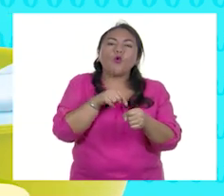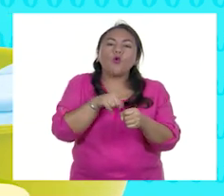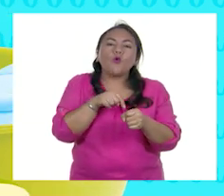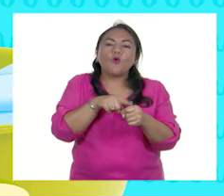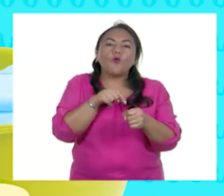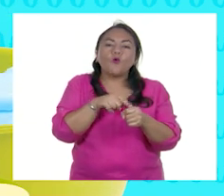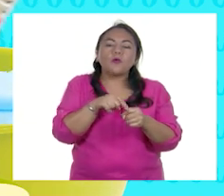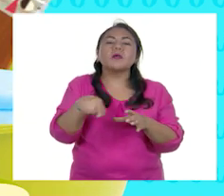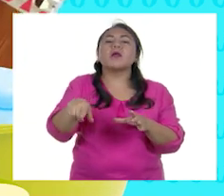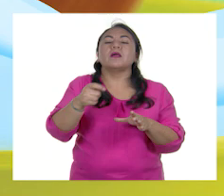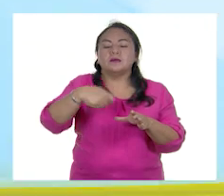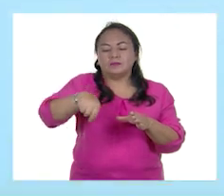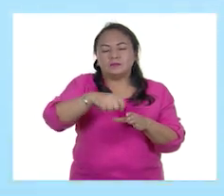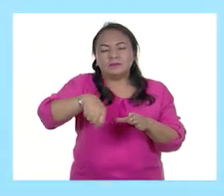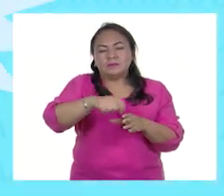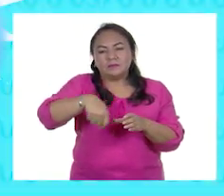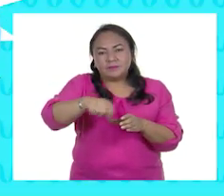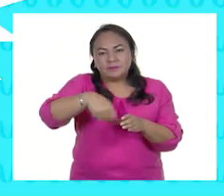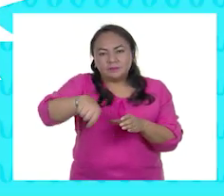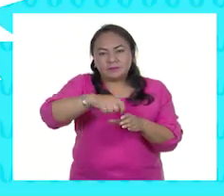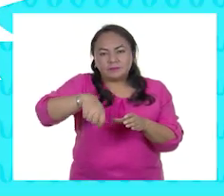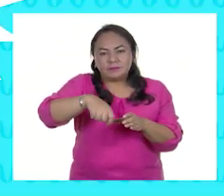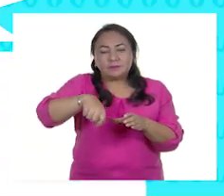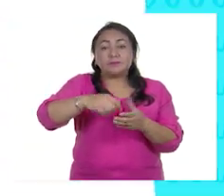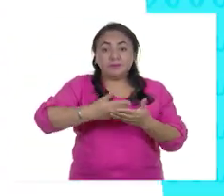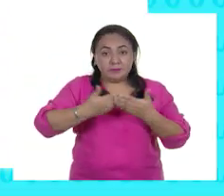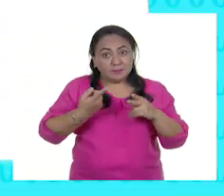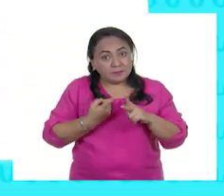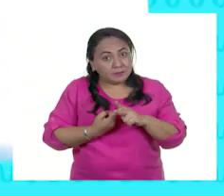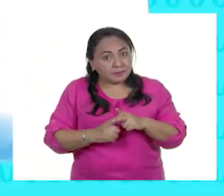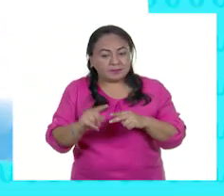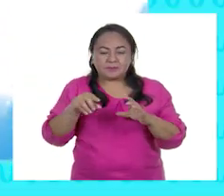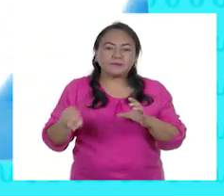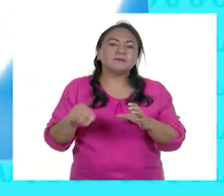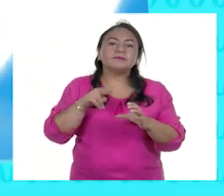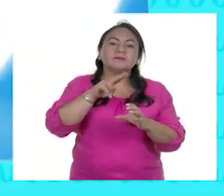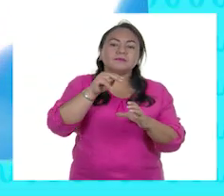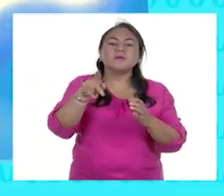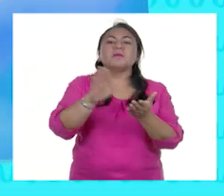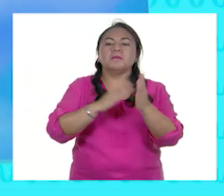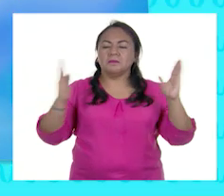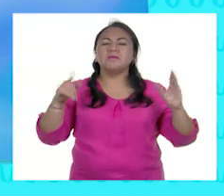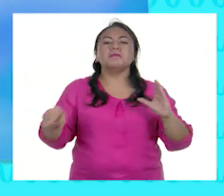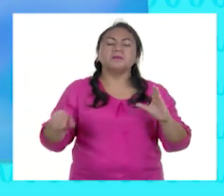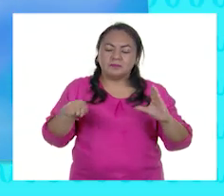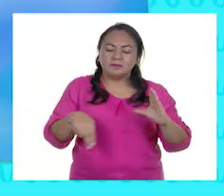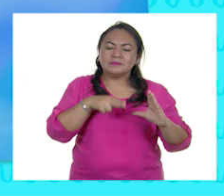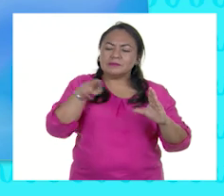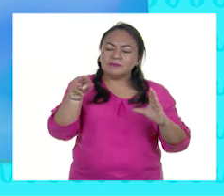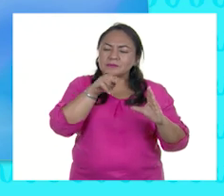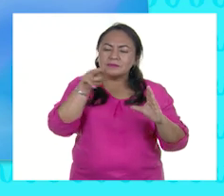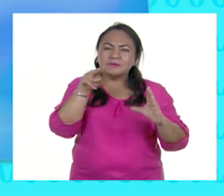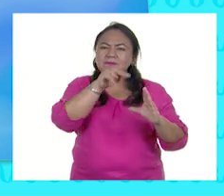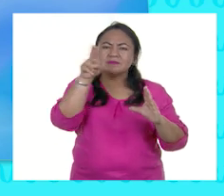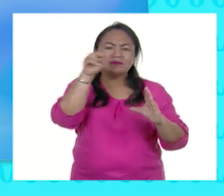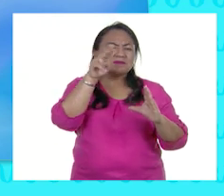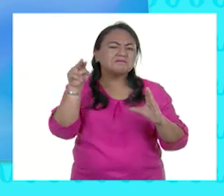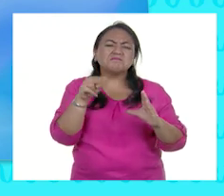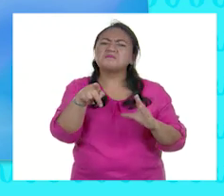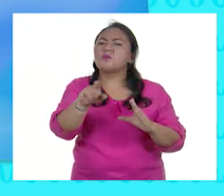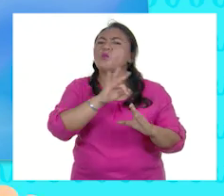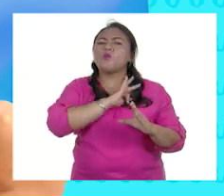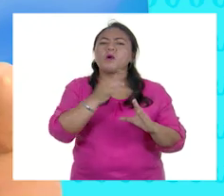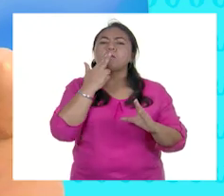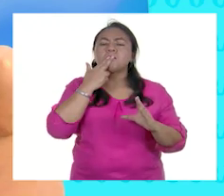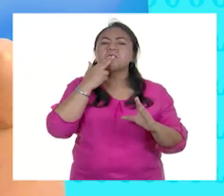vegetal y mezcla perfectamente. Ahora, para comenzar a pintar, toma la cartulina y aplica suficiente mezcla. Puedes usar